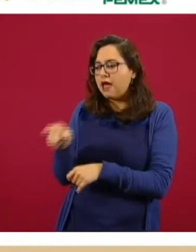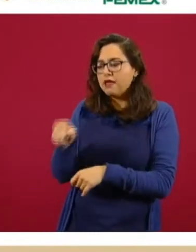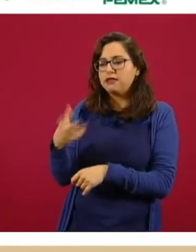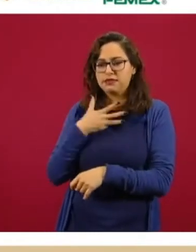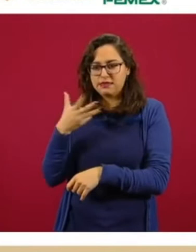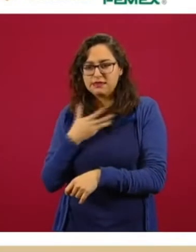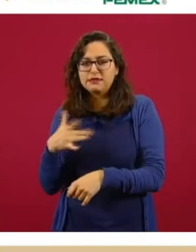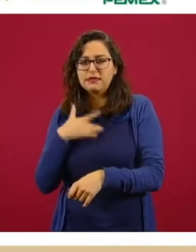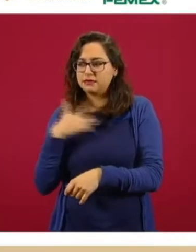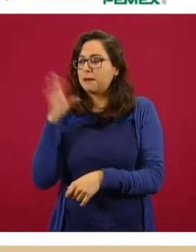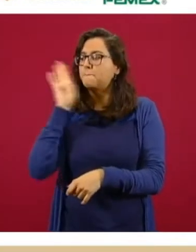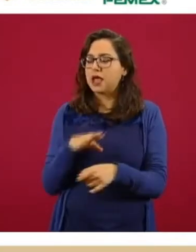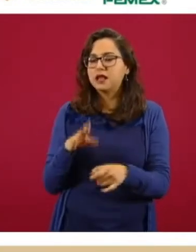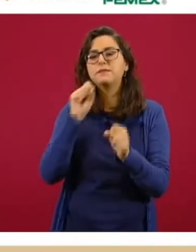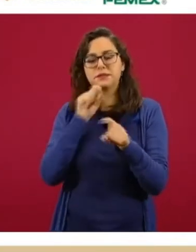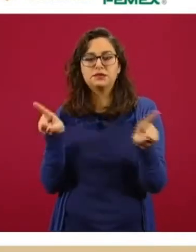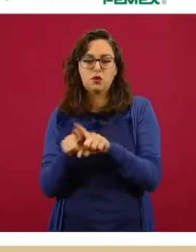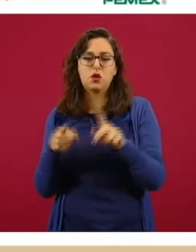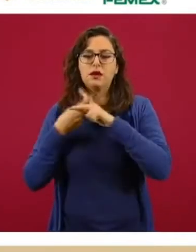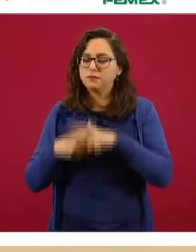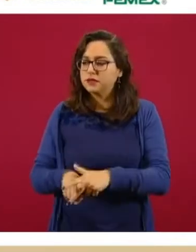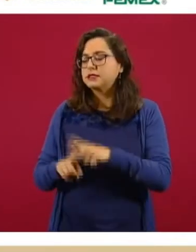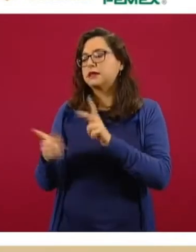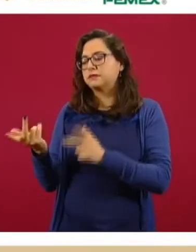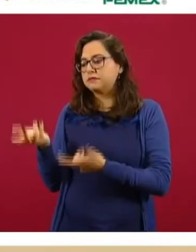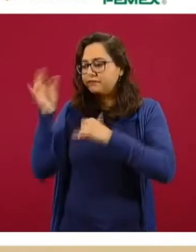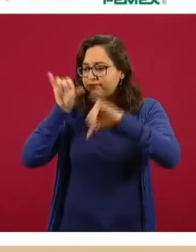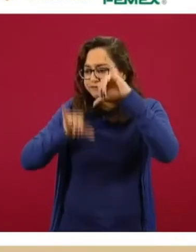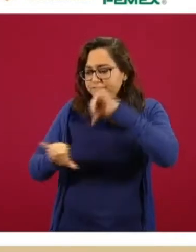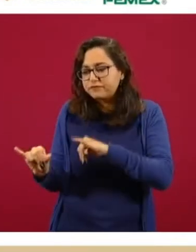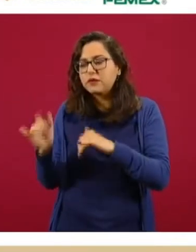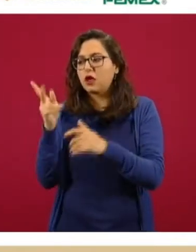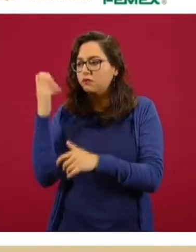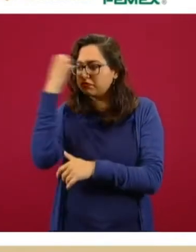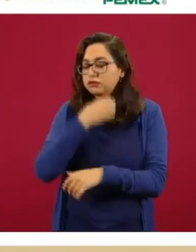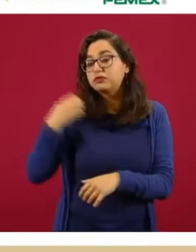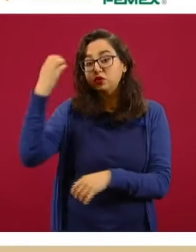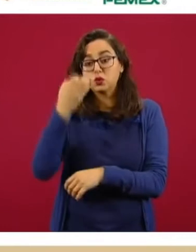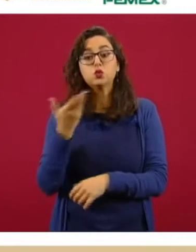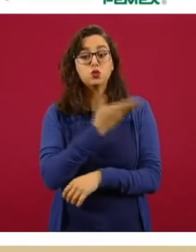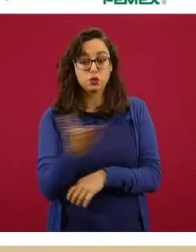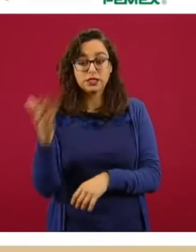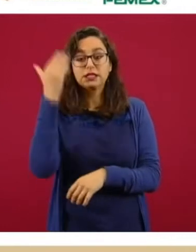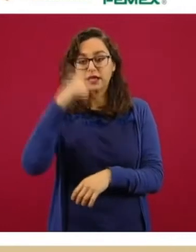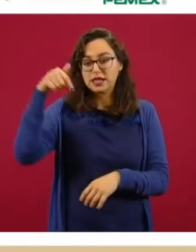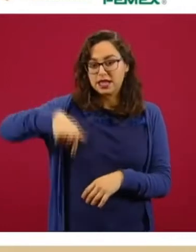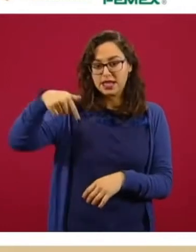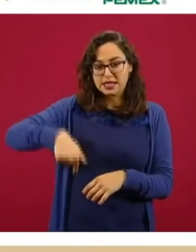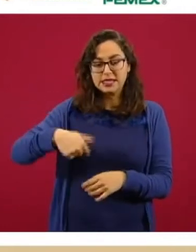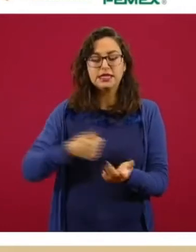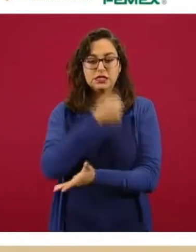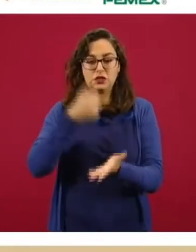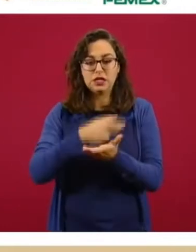diagnósticas. Este modelo aquí en la zona centro del país, ustedes que viven aquí, lo han conocido por el programa